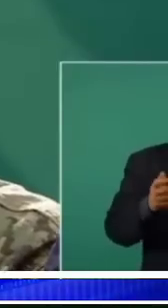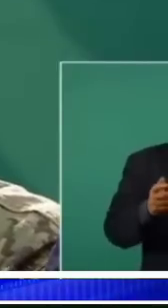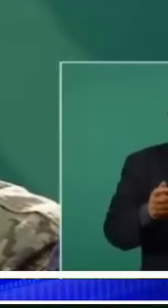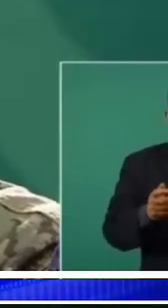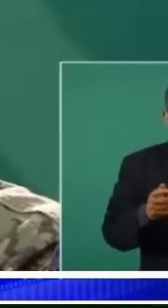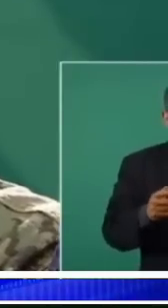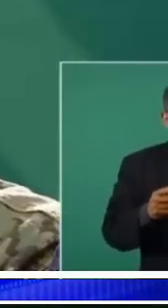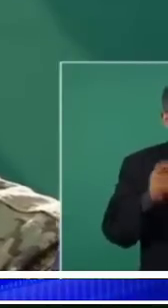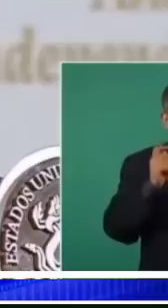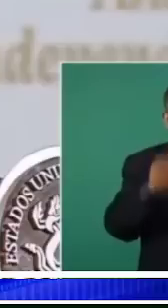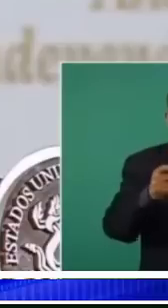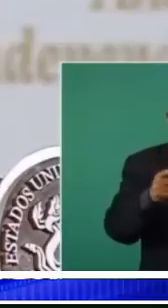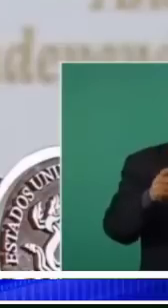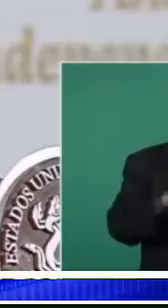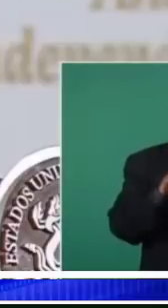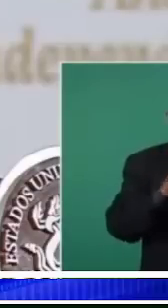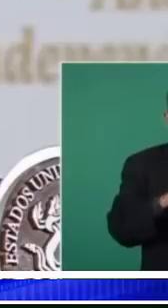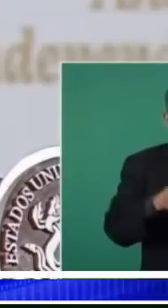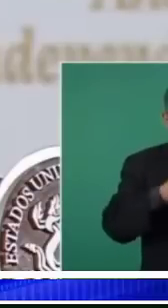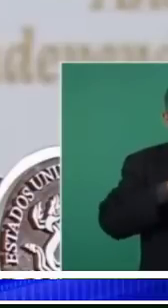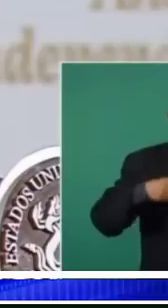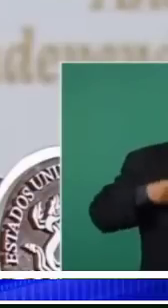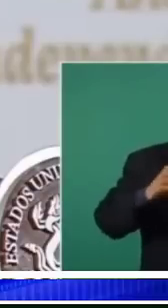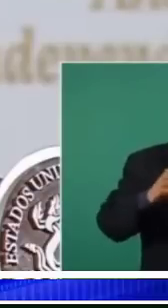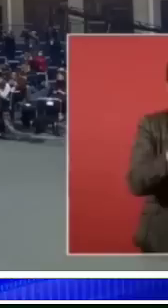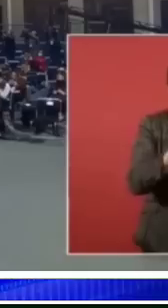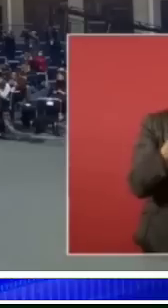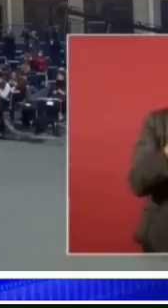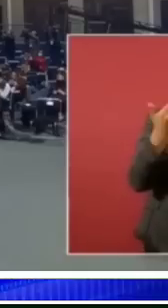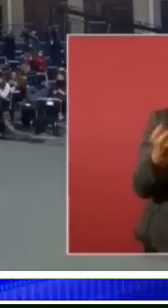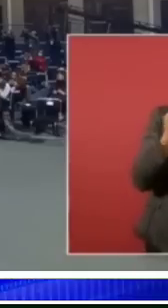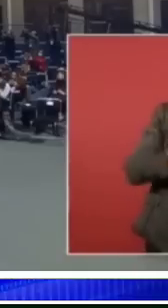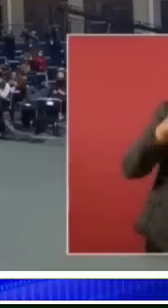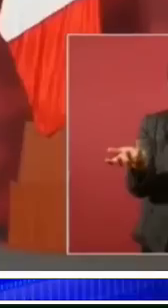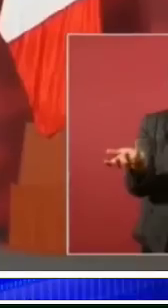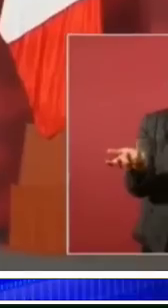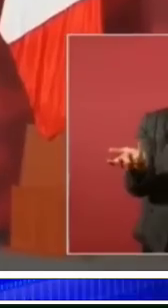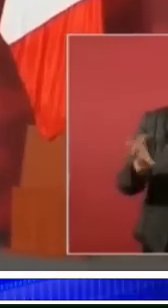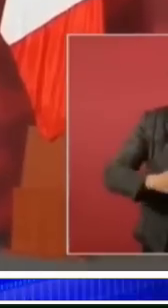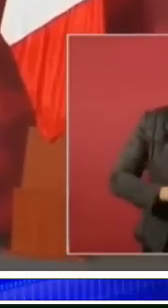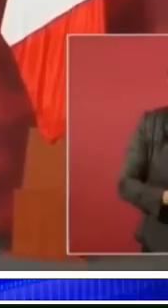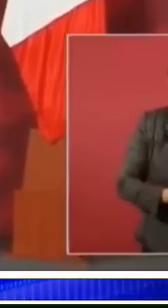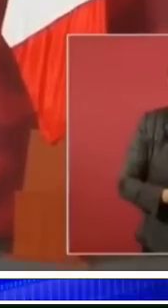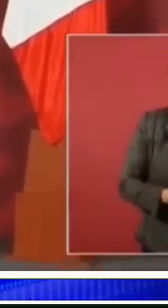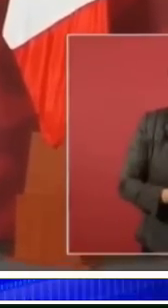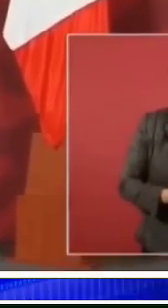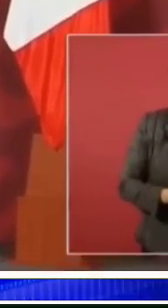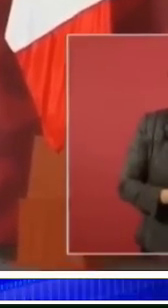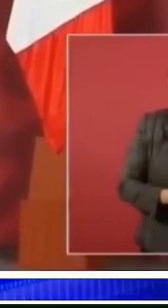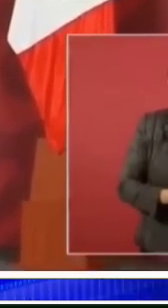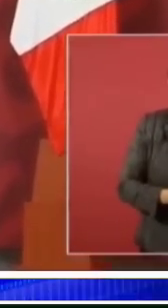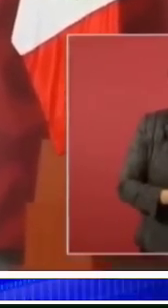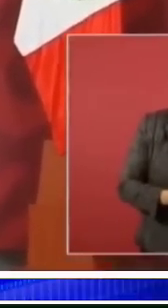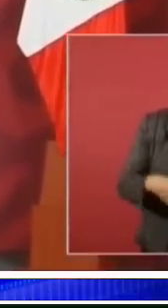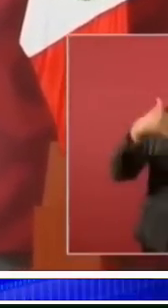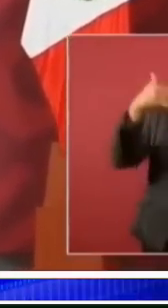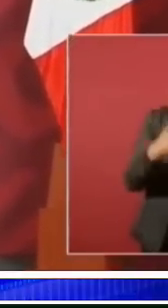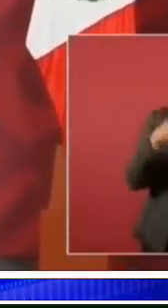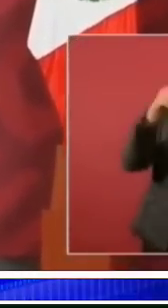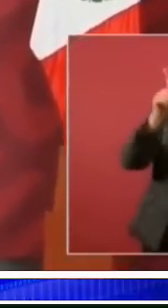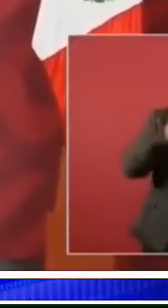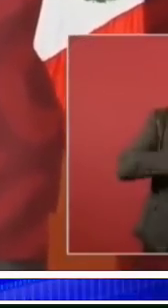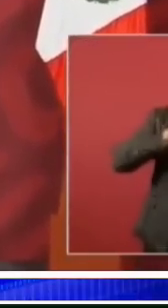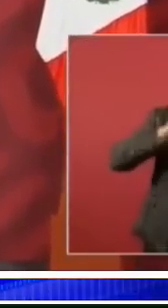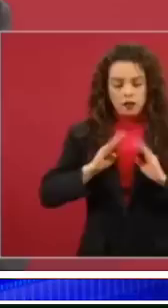que hemos hablado en los bares allá en Guanajuato se han realizado varias detenciones con el trabajo también el apoyo de